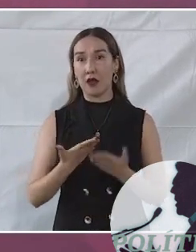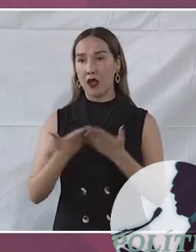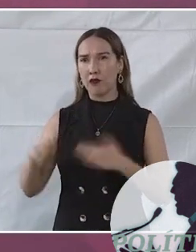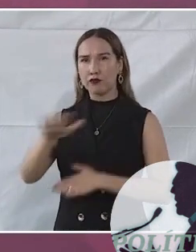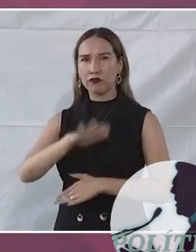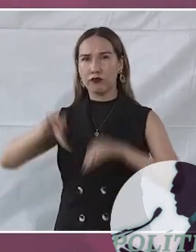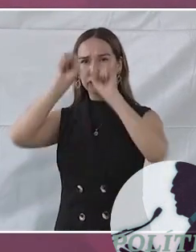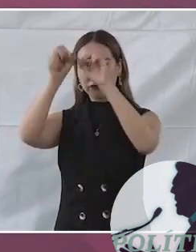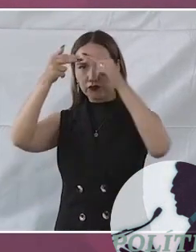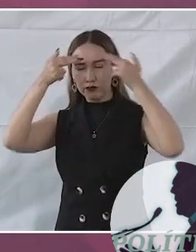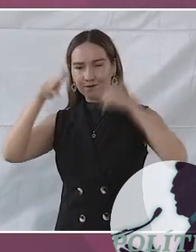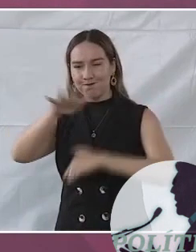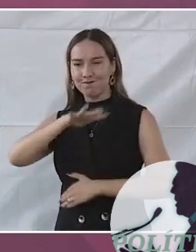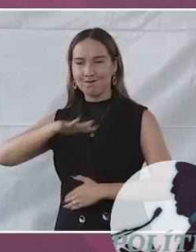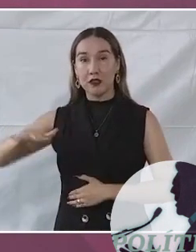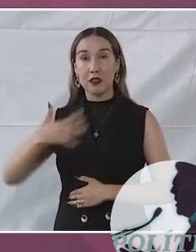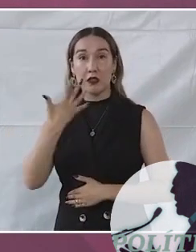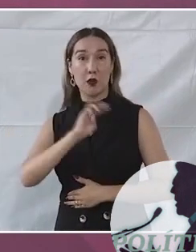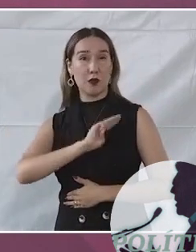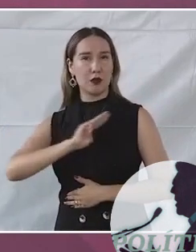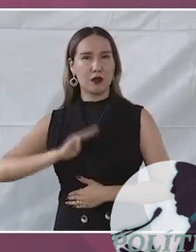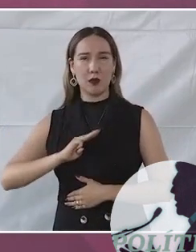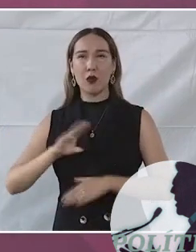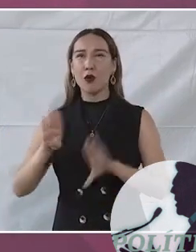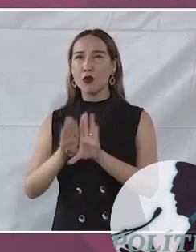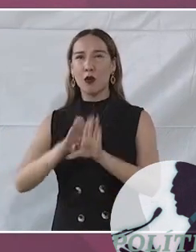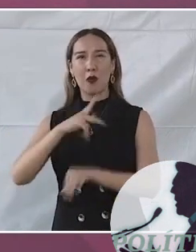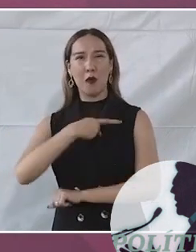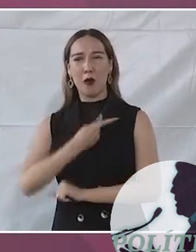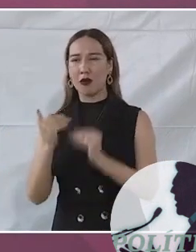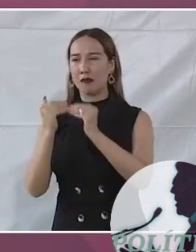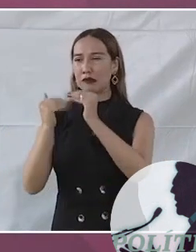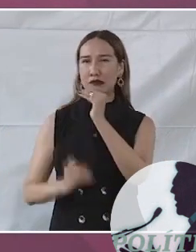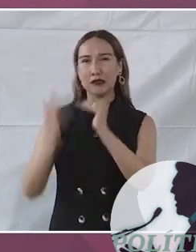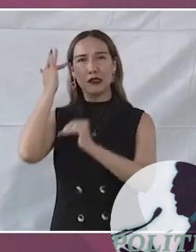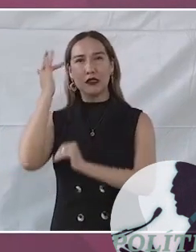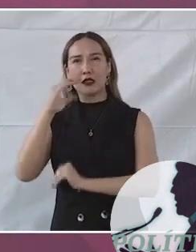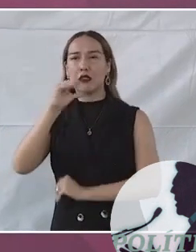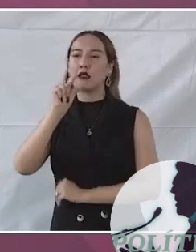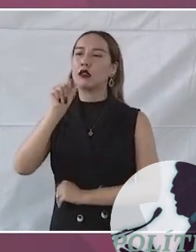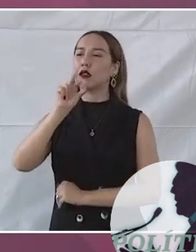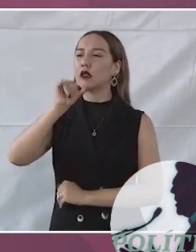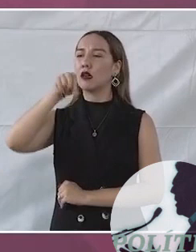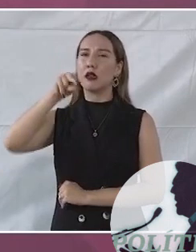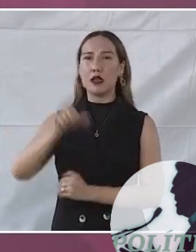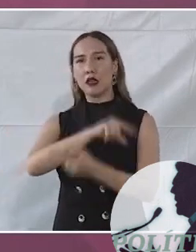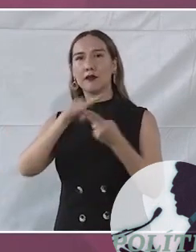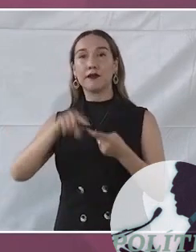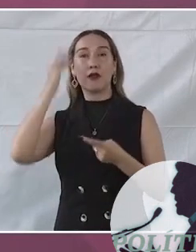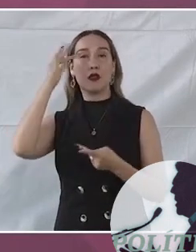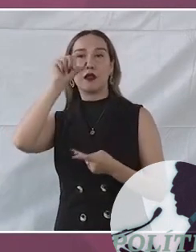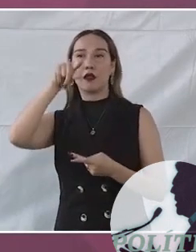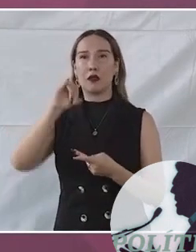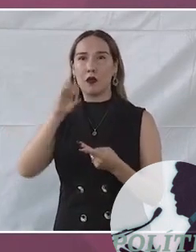5 municipios potosinos con índices de marginación muy alto: Santa Catarina, San Antonio, Tanlajás,